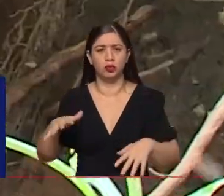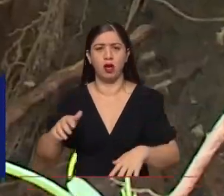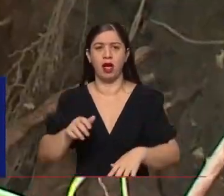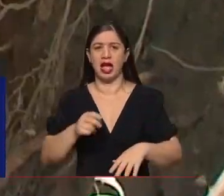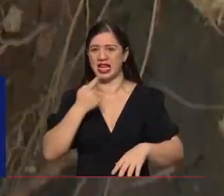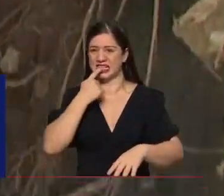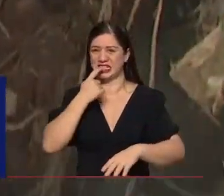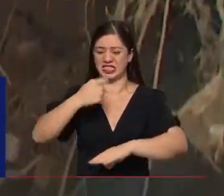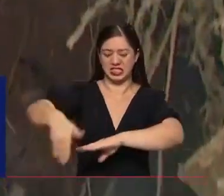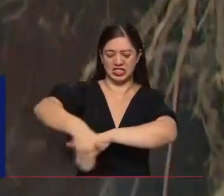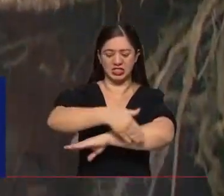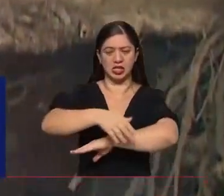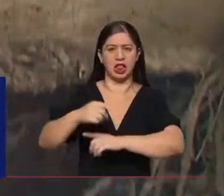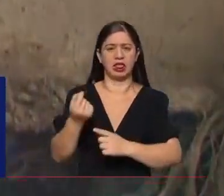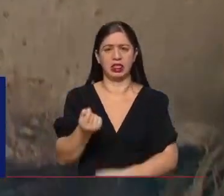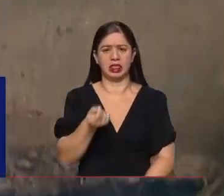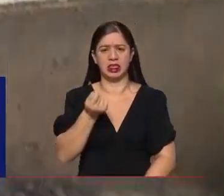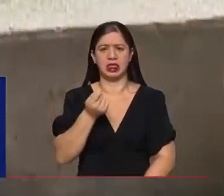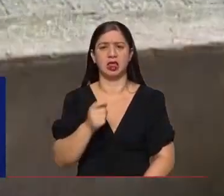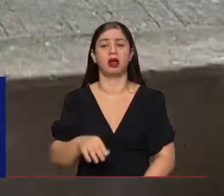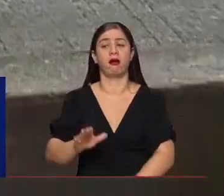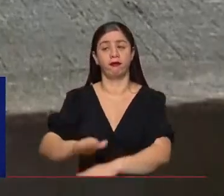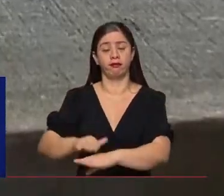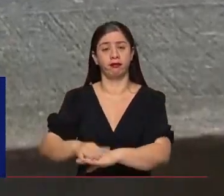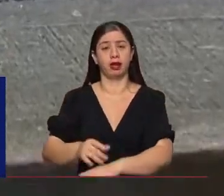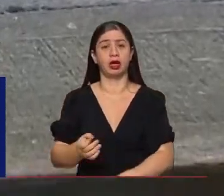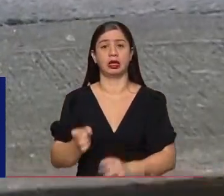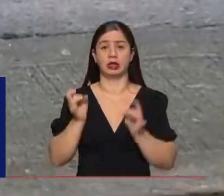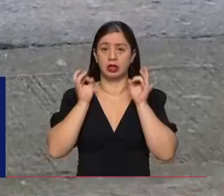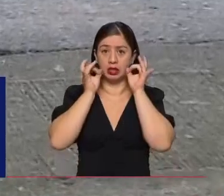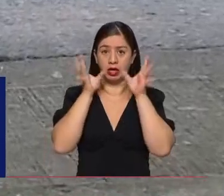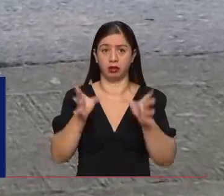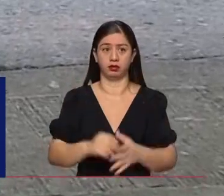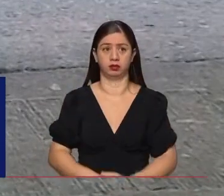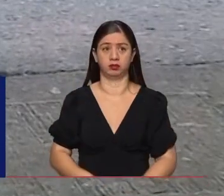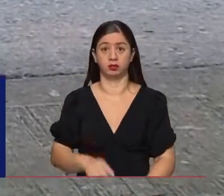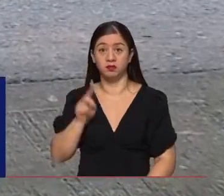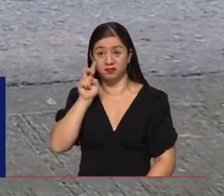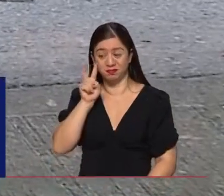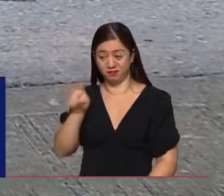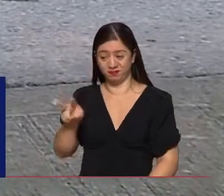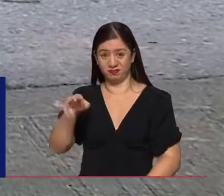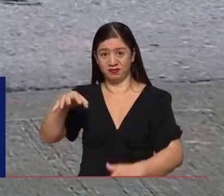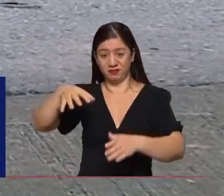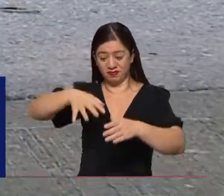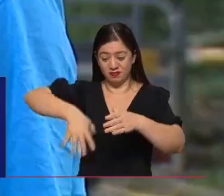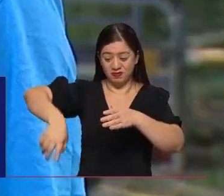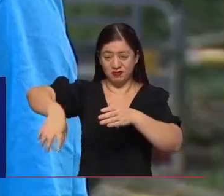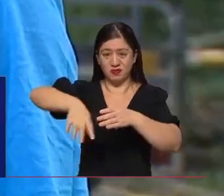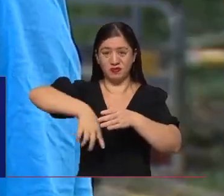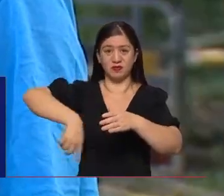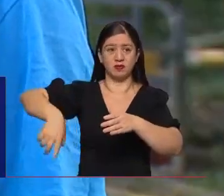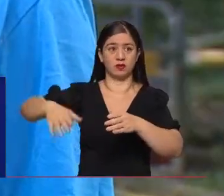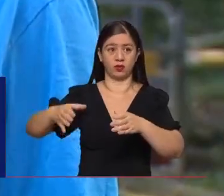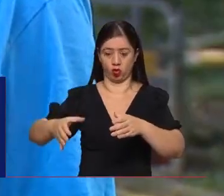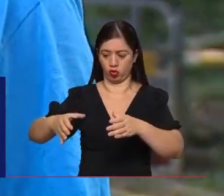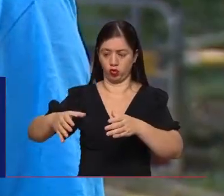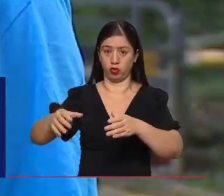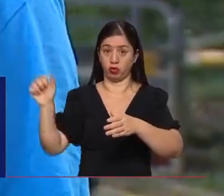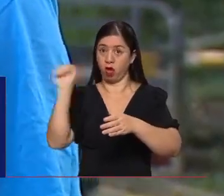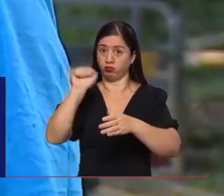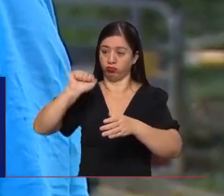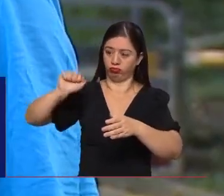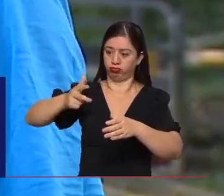se debilite y advierten una emergencia. Si usted mira el hueco de allí, usted pasaría su carro y podría ir allá